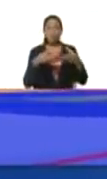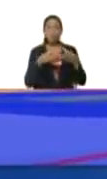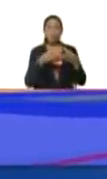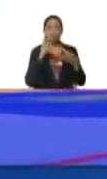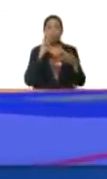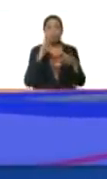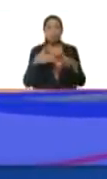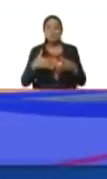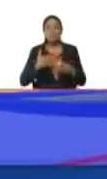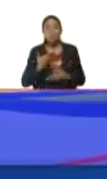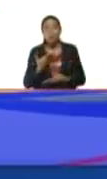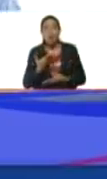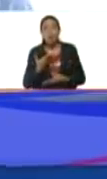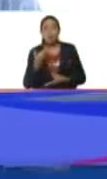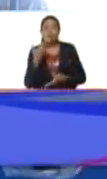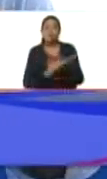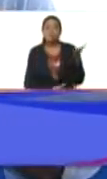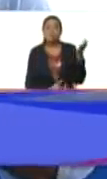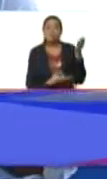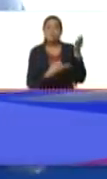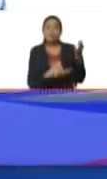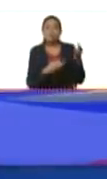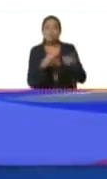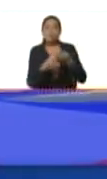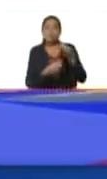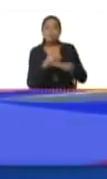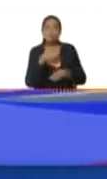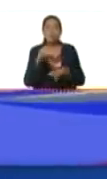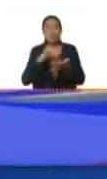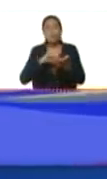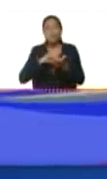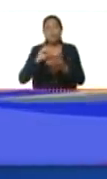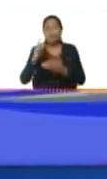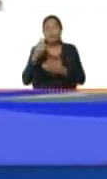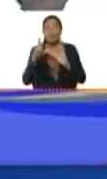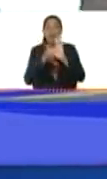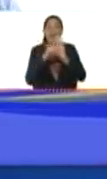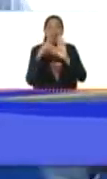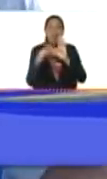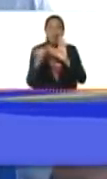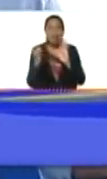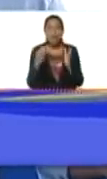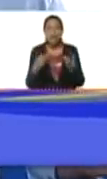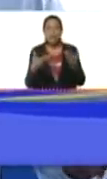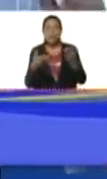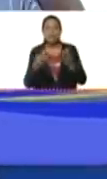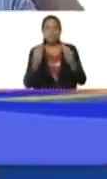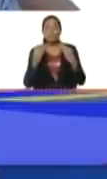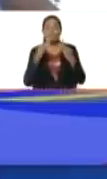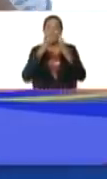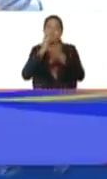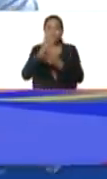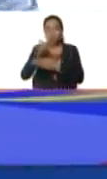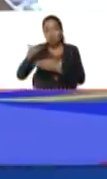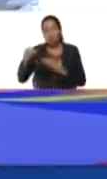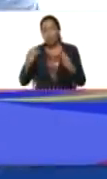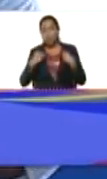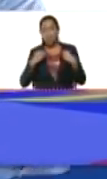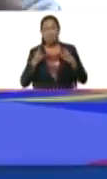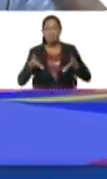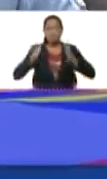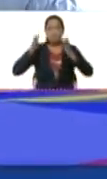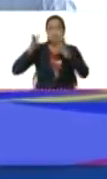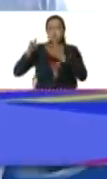la posibilidad, un documento, de hacer en Miranda la primera ley de condominio, que les dé personalidad jurídica y que cree un fondo